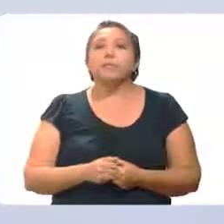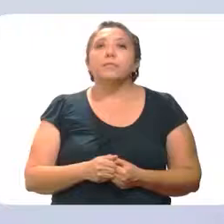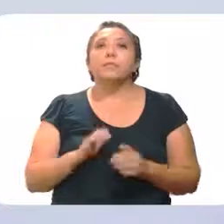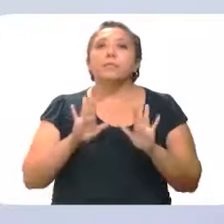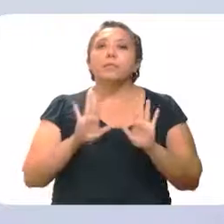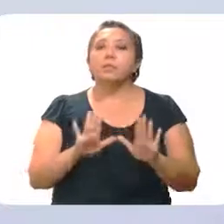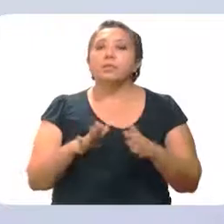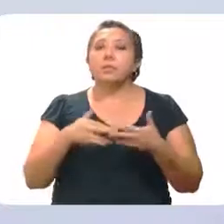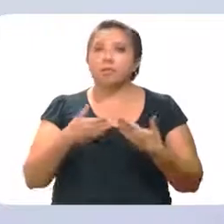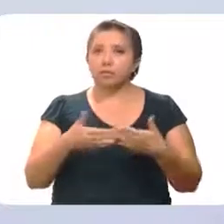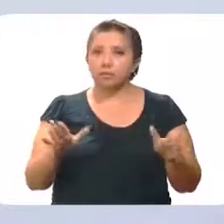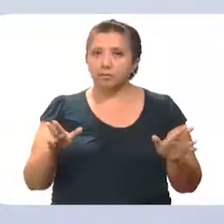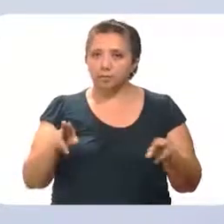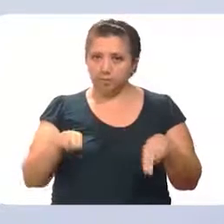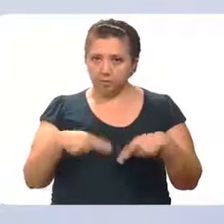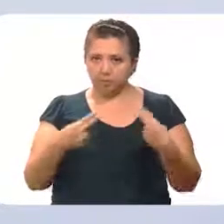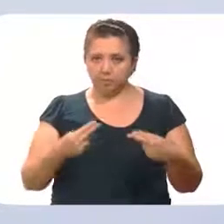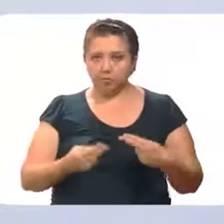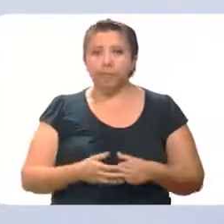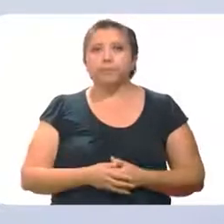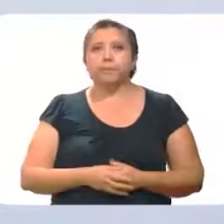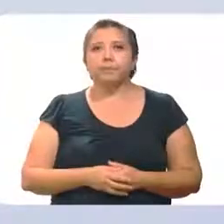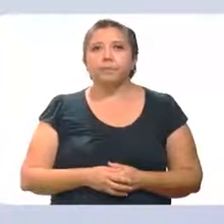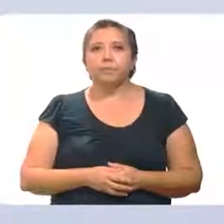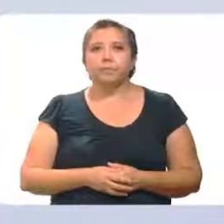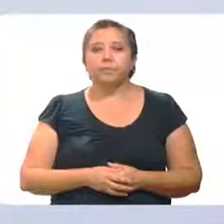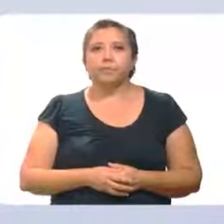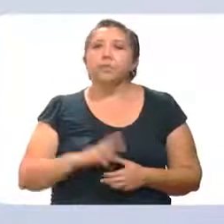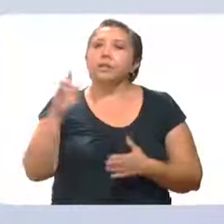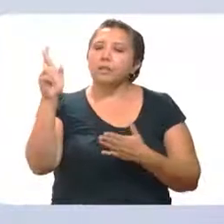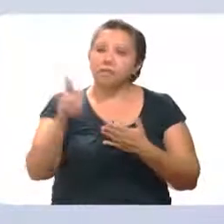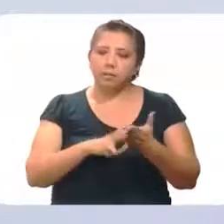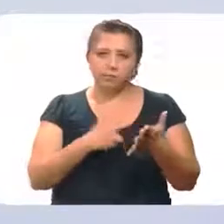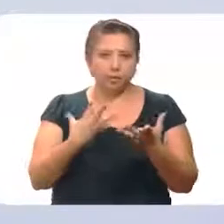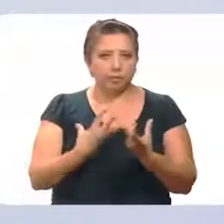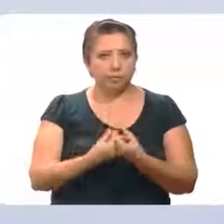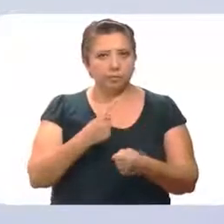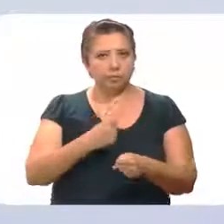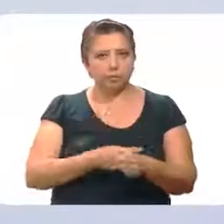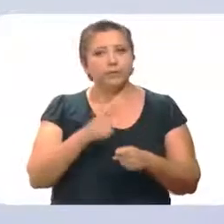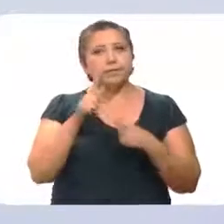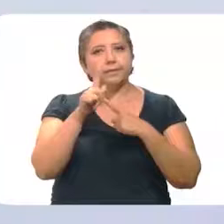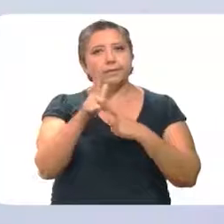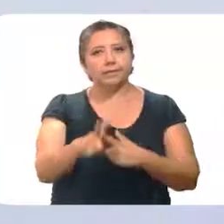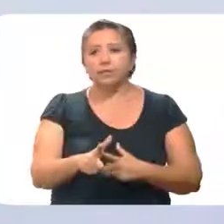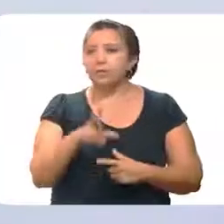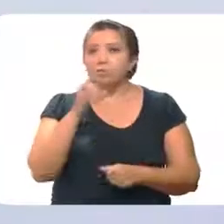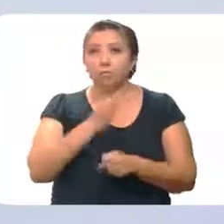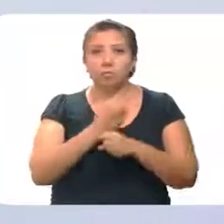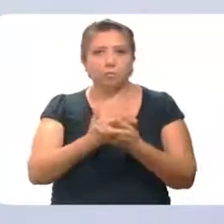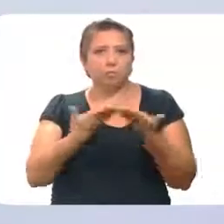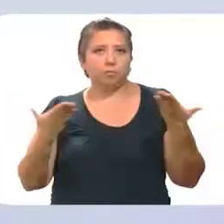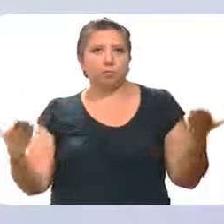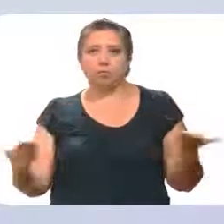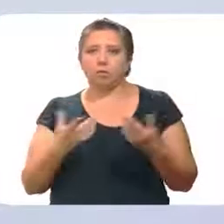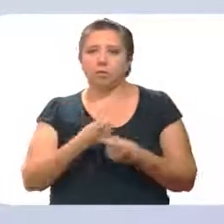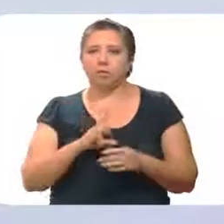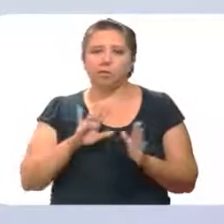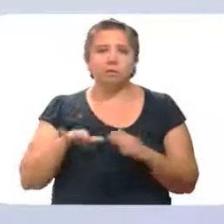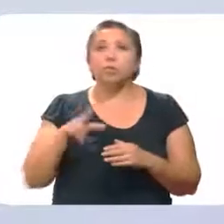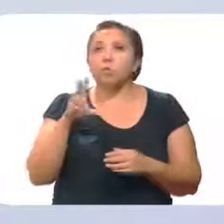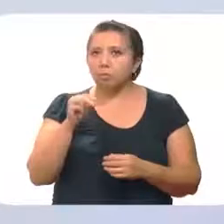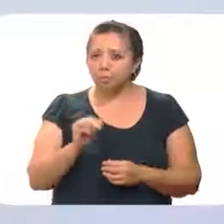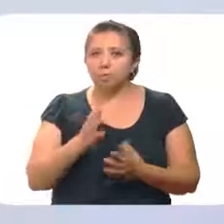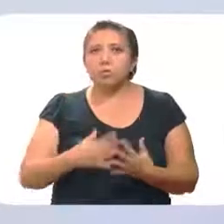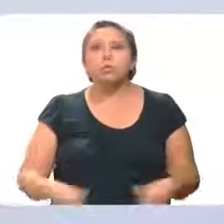e interrumpir el proceso de reactivación económica. Reiteramos, la pandemia sigue y no es momento de bajar la guardia.